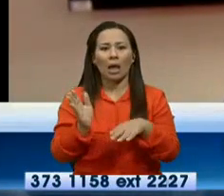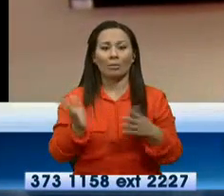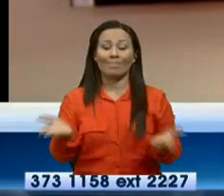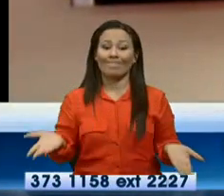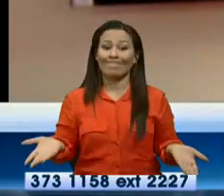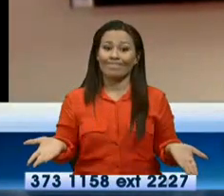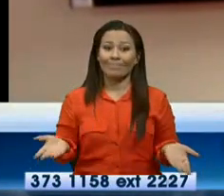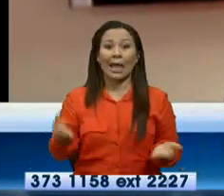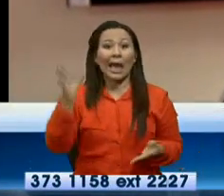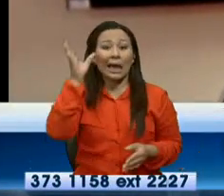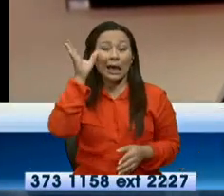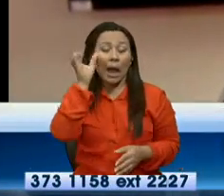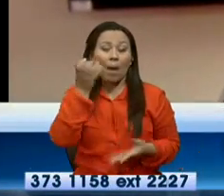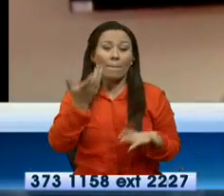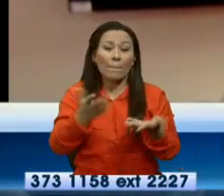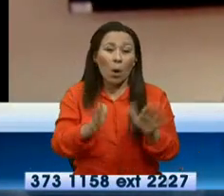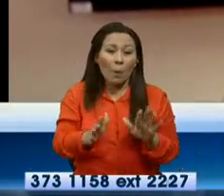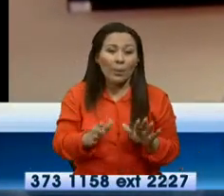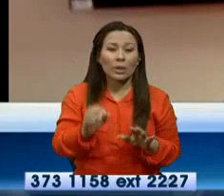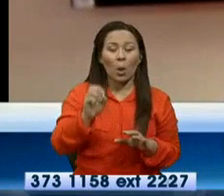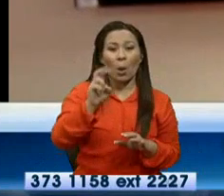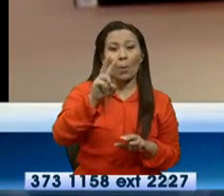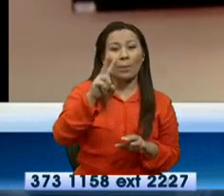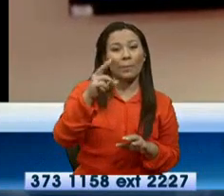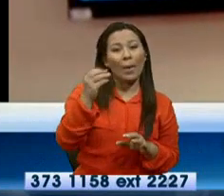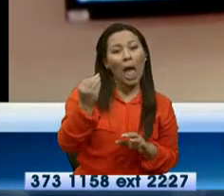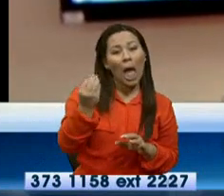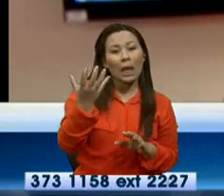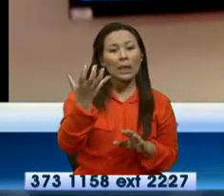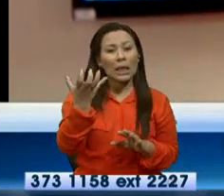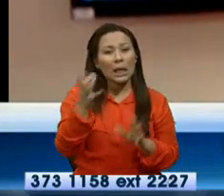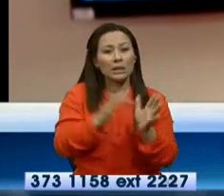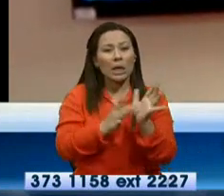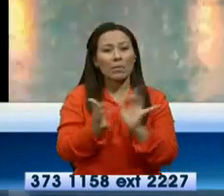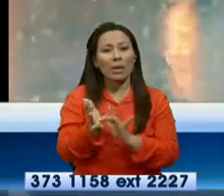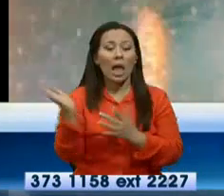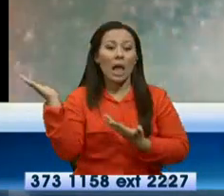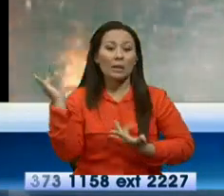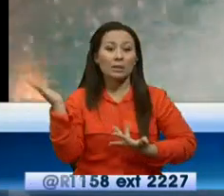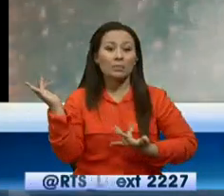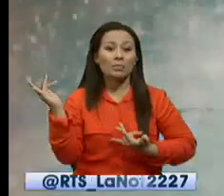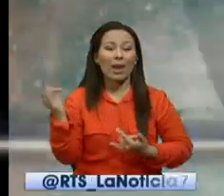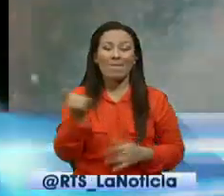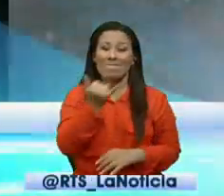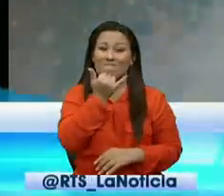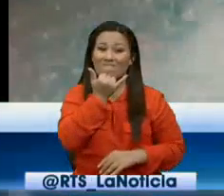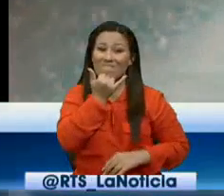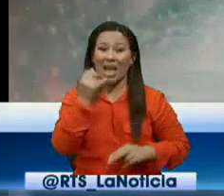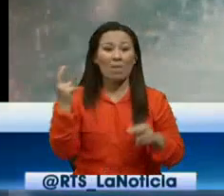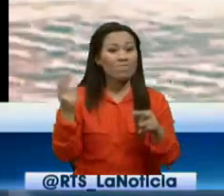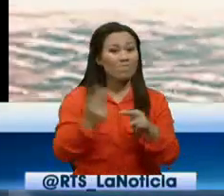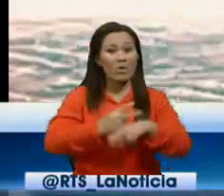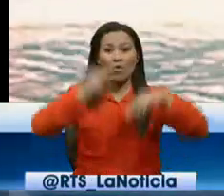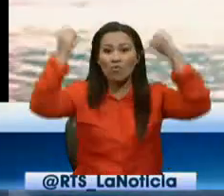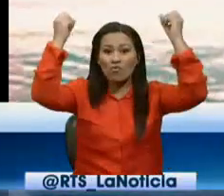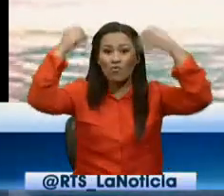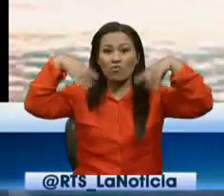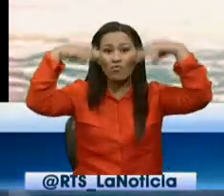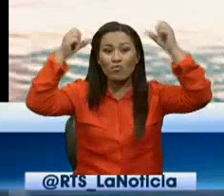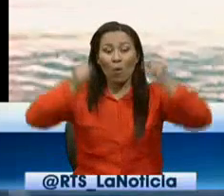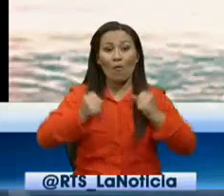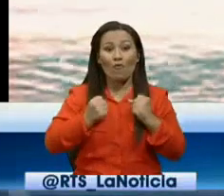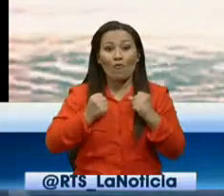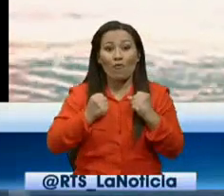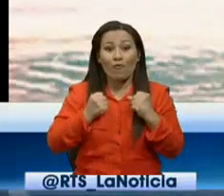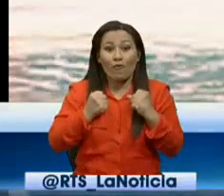abril sí va a haber una onda convectiva, es decir, un escenario de mal tiempo, de precipitaciones que pueden ser